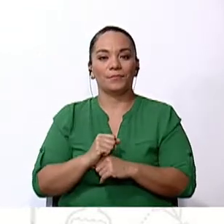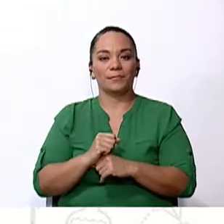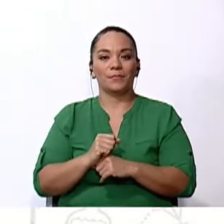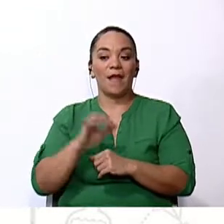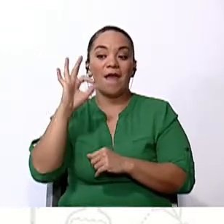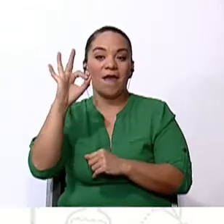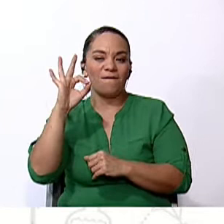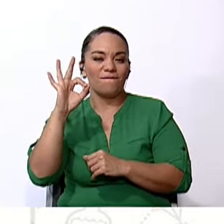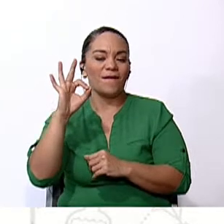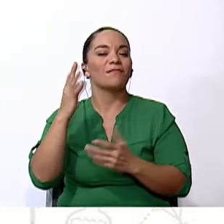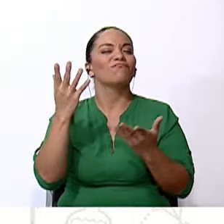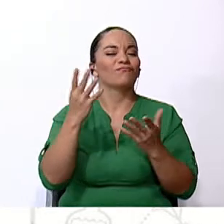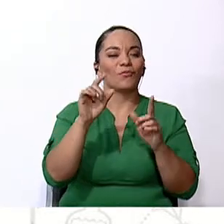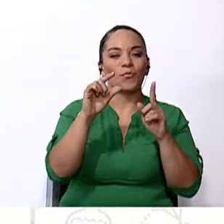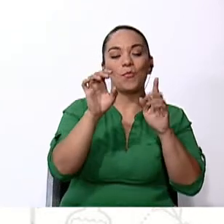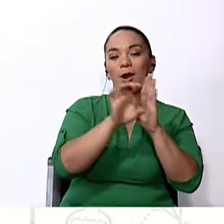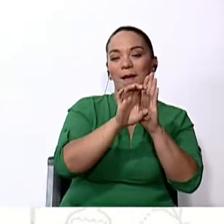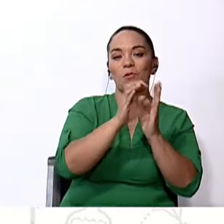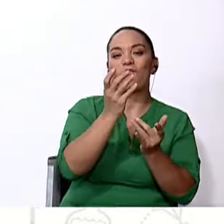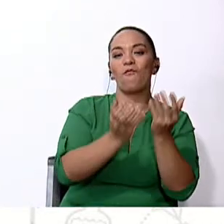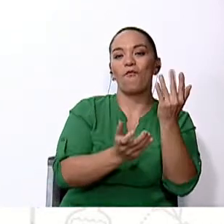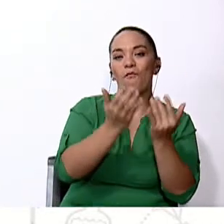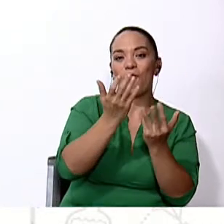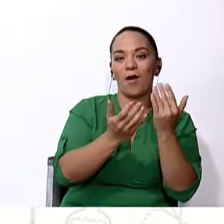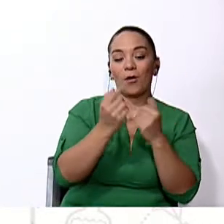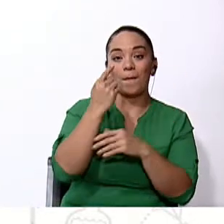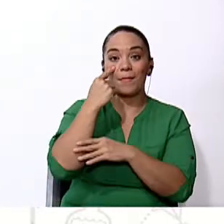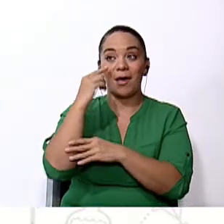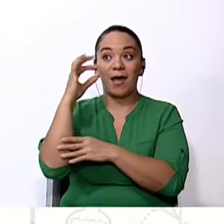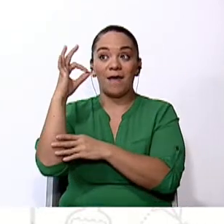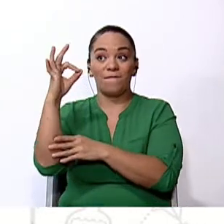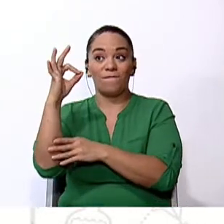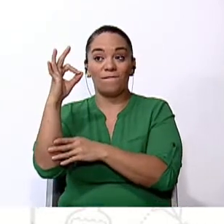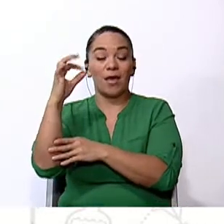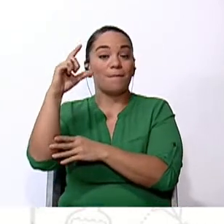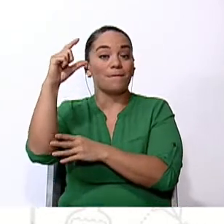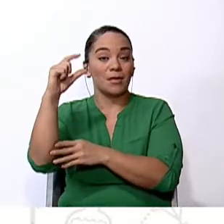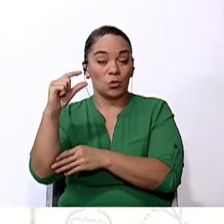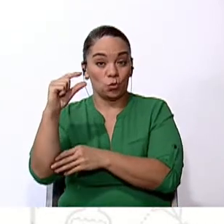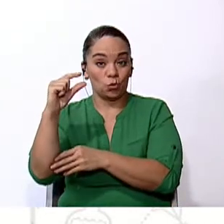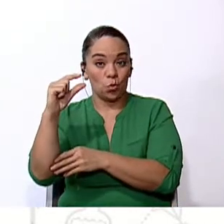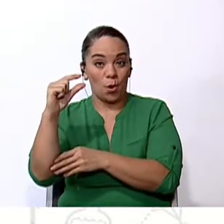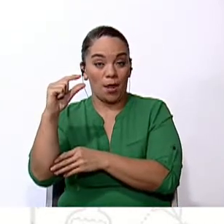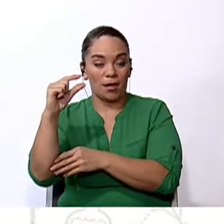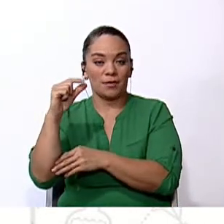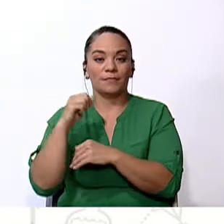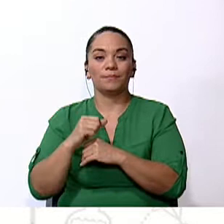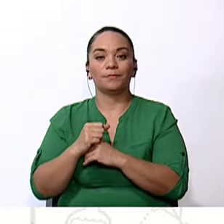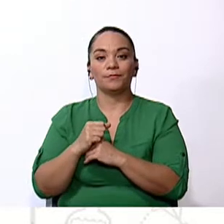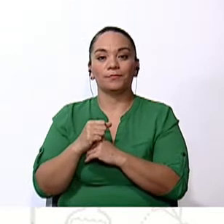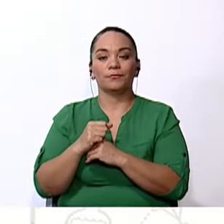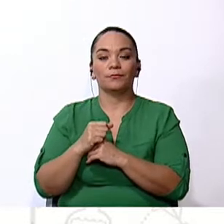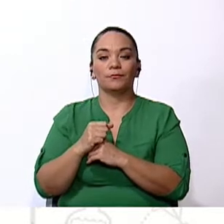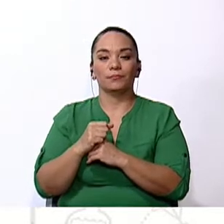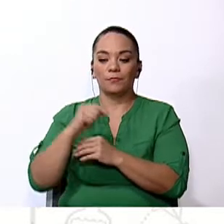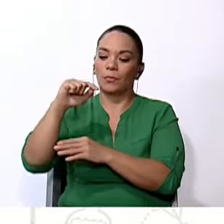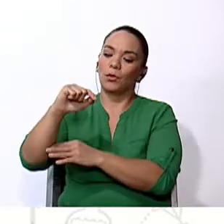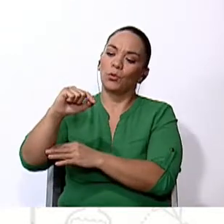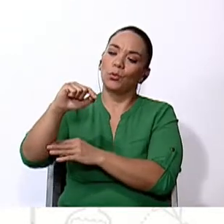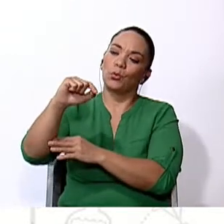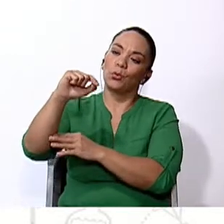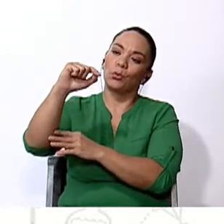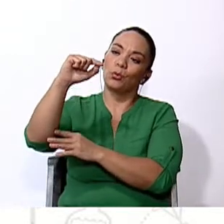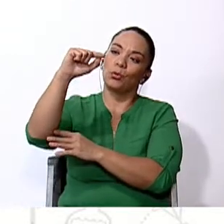fuego. ¿Ven la minúscula? La F minúscula. La F minúscula va hasta arriba